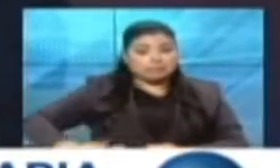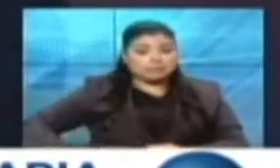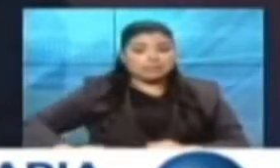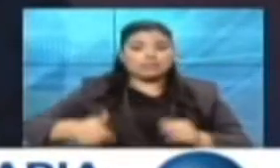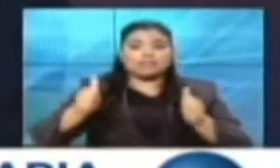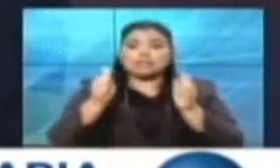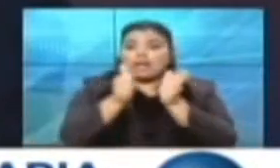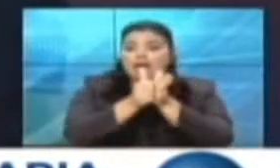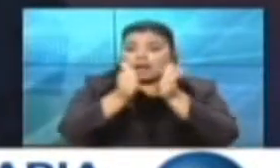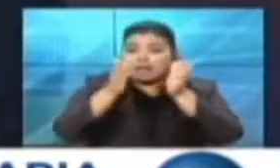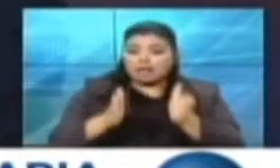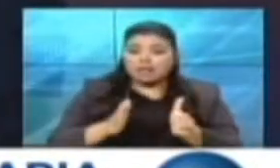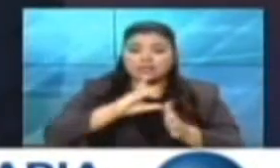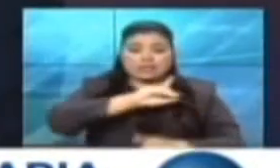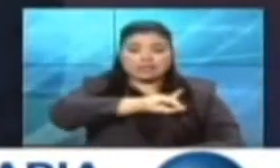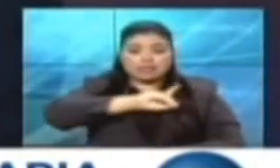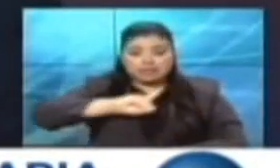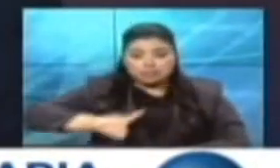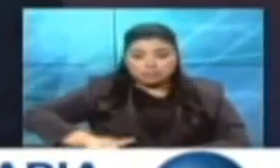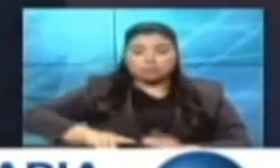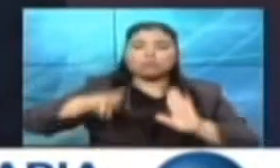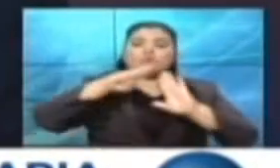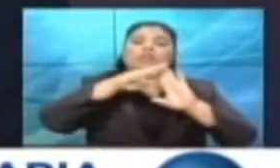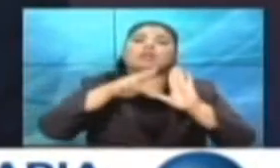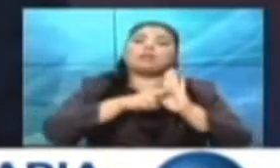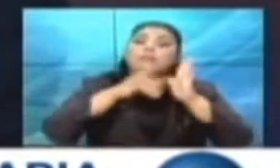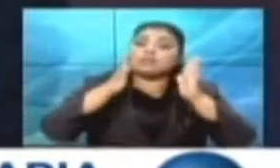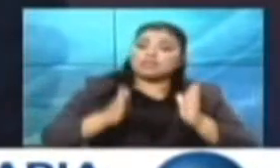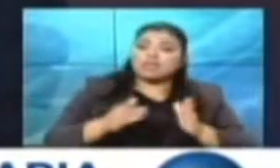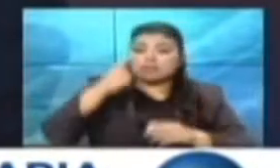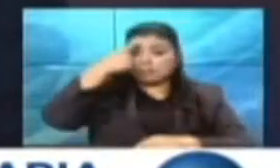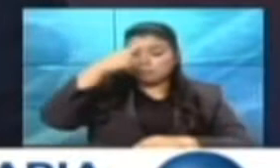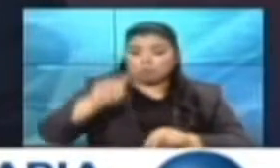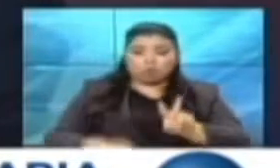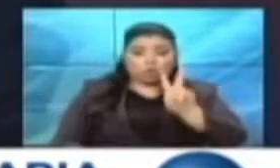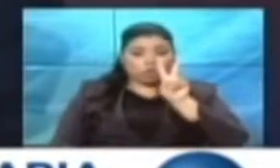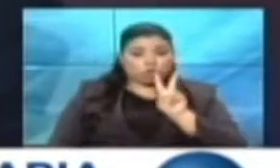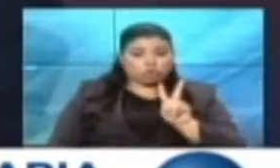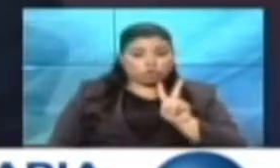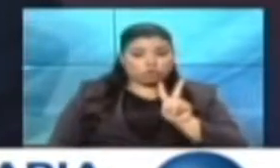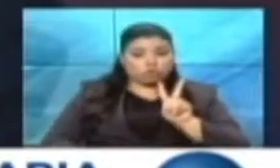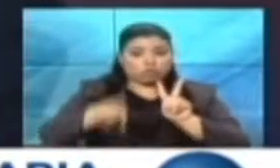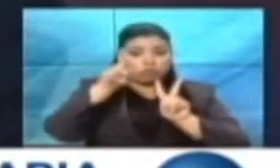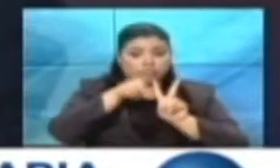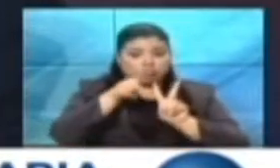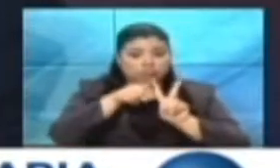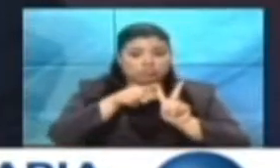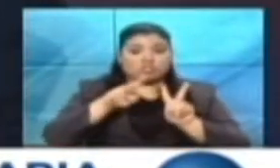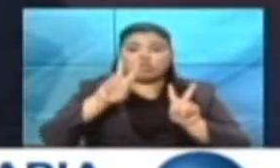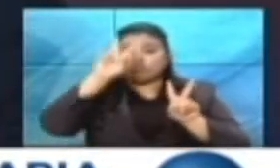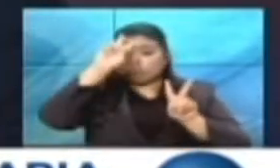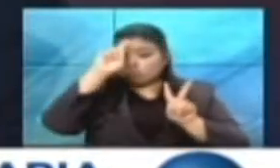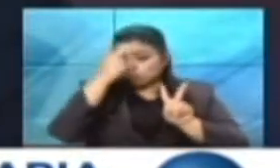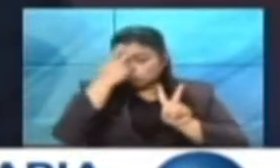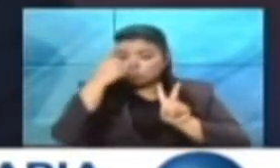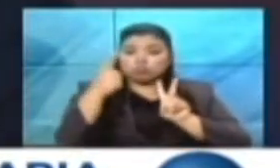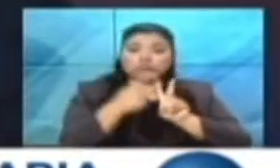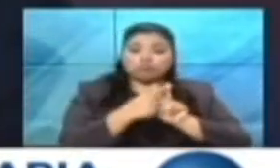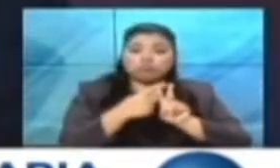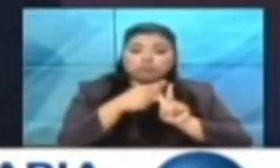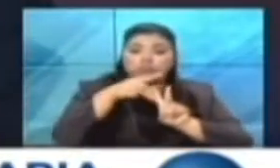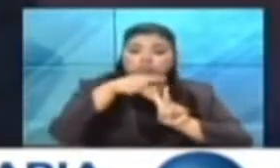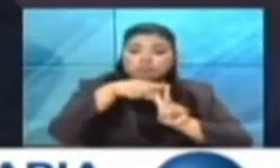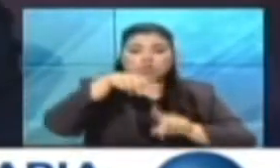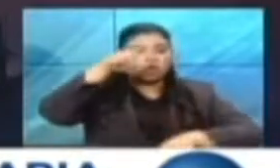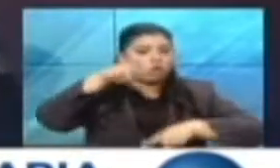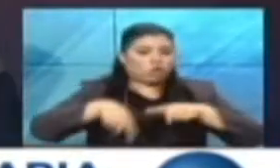alcalde diputados y representantes por dos condiciones por ser corruptos o incapaces de poder